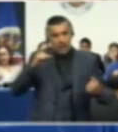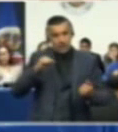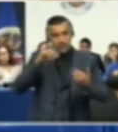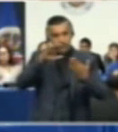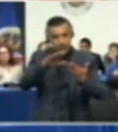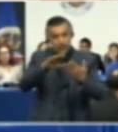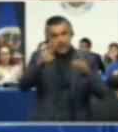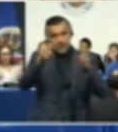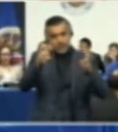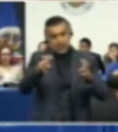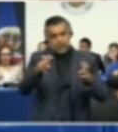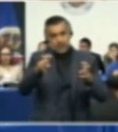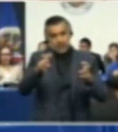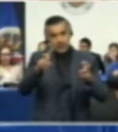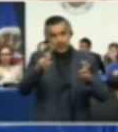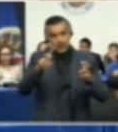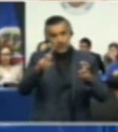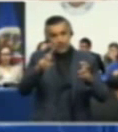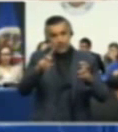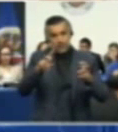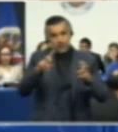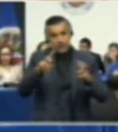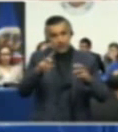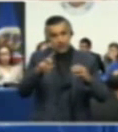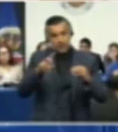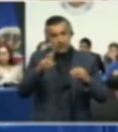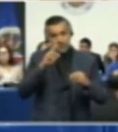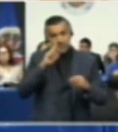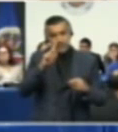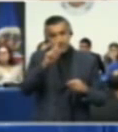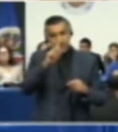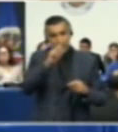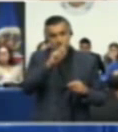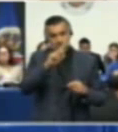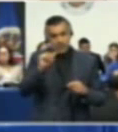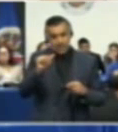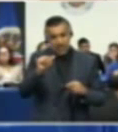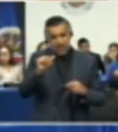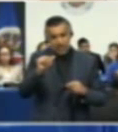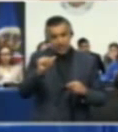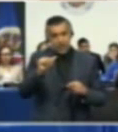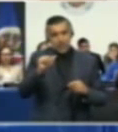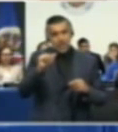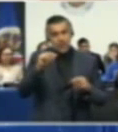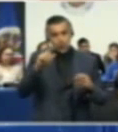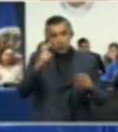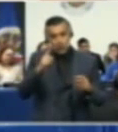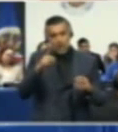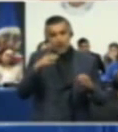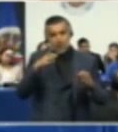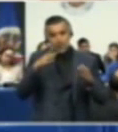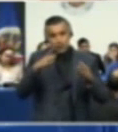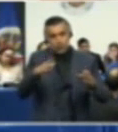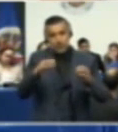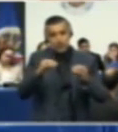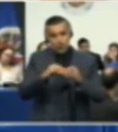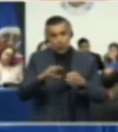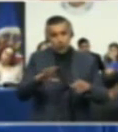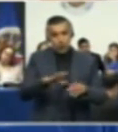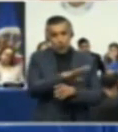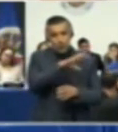de responsabilidad política, jurídica y social. Y voy a pedirle a la doctora